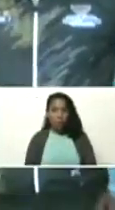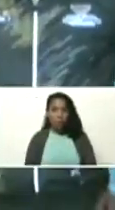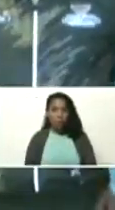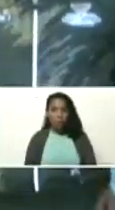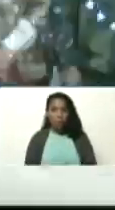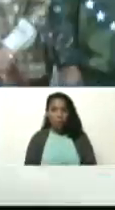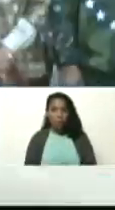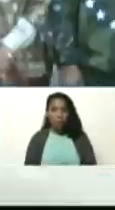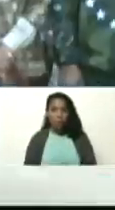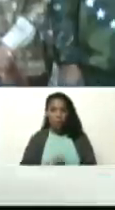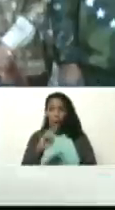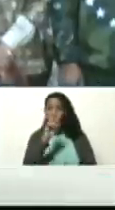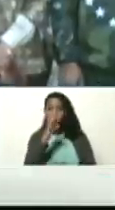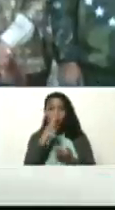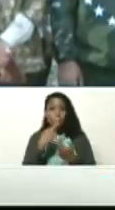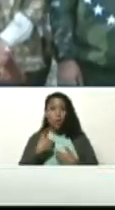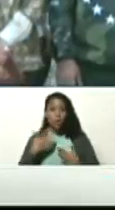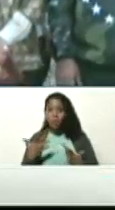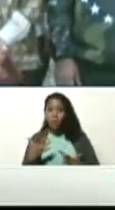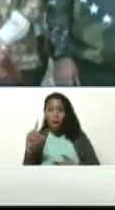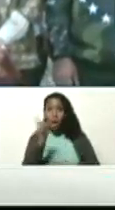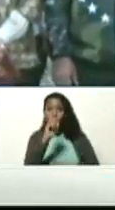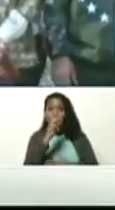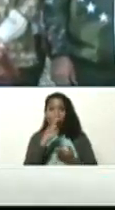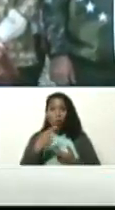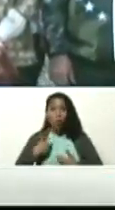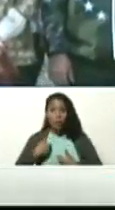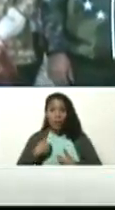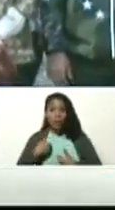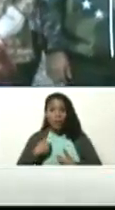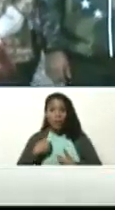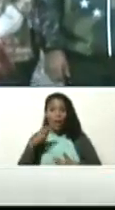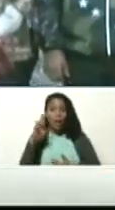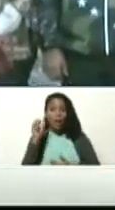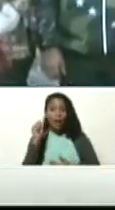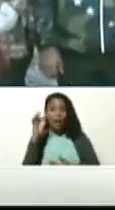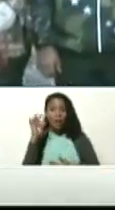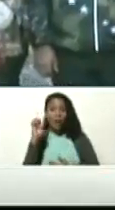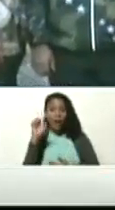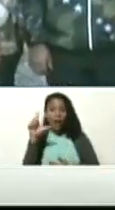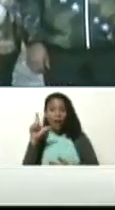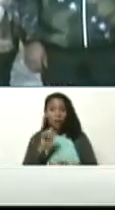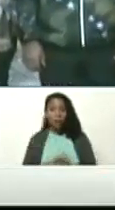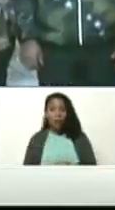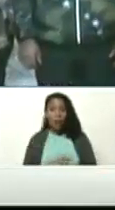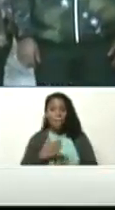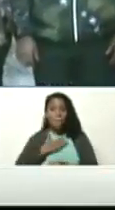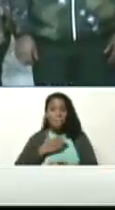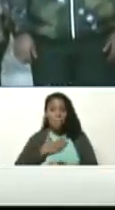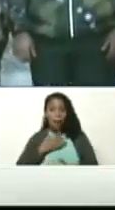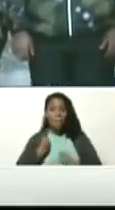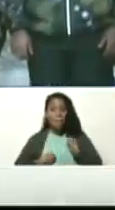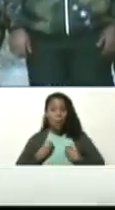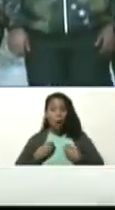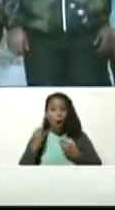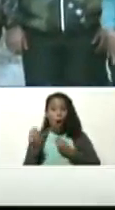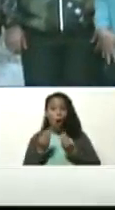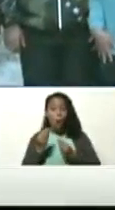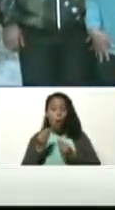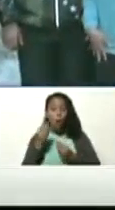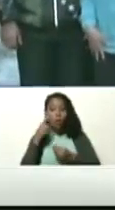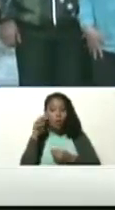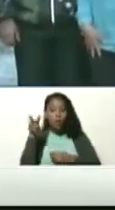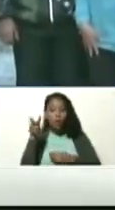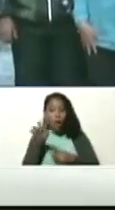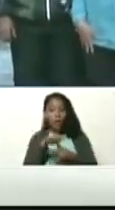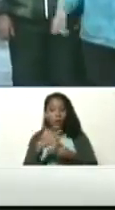No me contestaste, no me contestaste, Rafael. Mi preocupación va, ¿cómo estuvo la situación